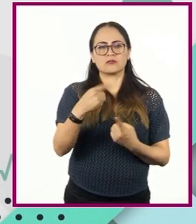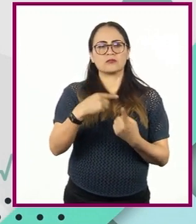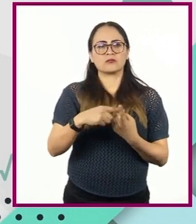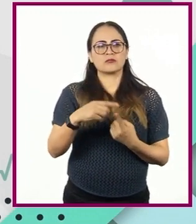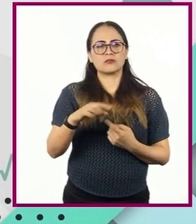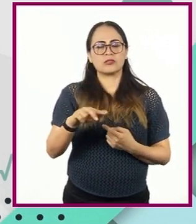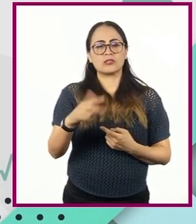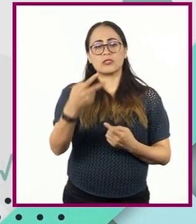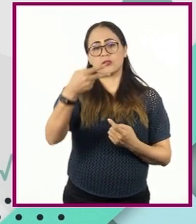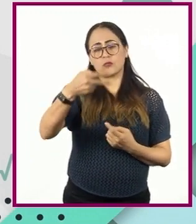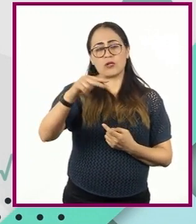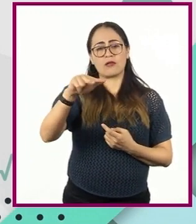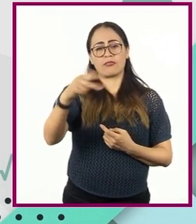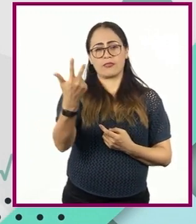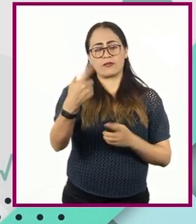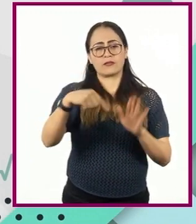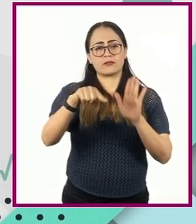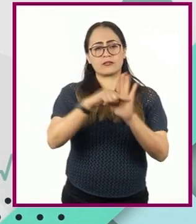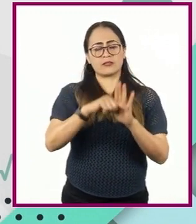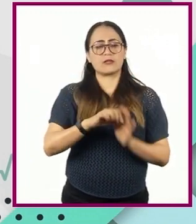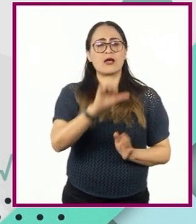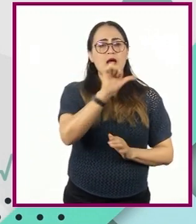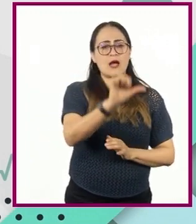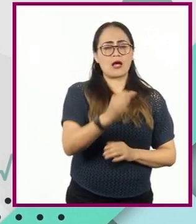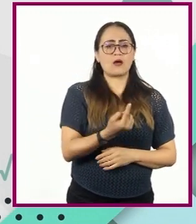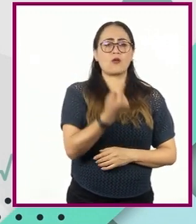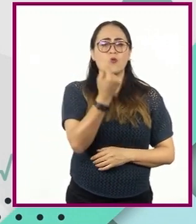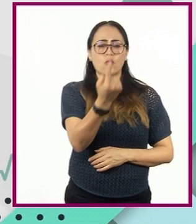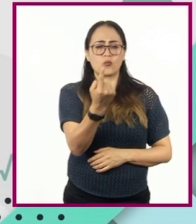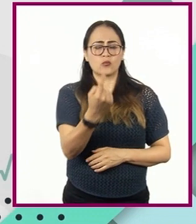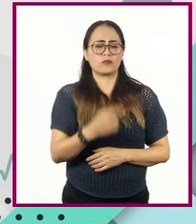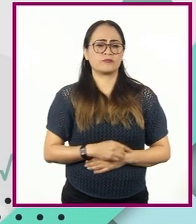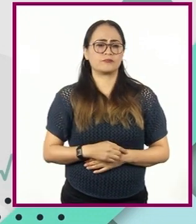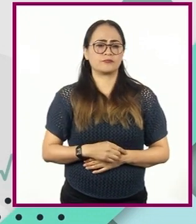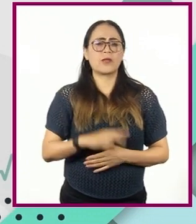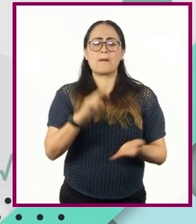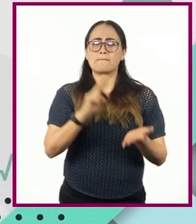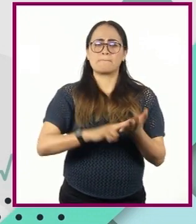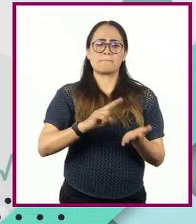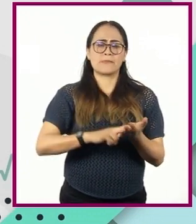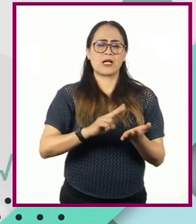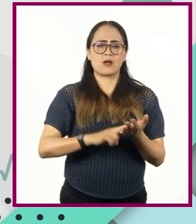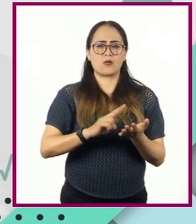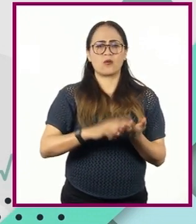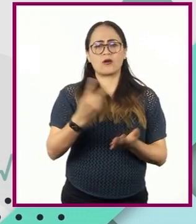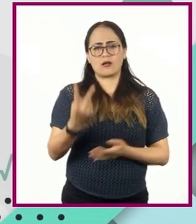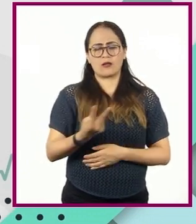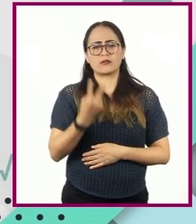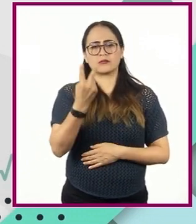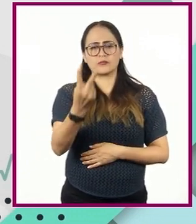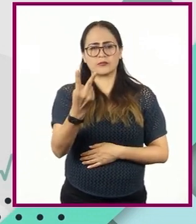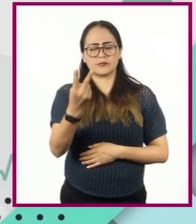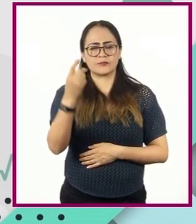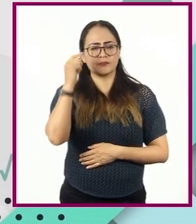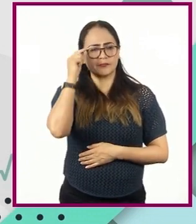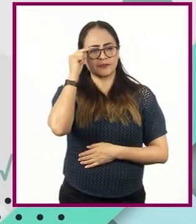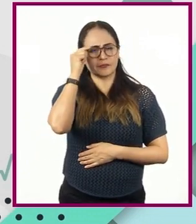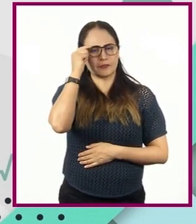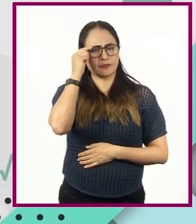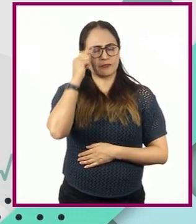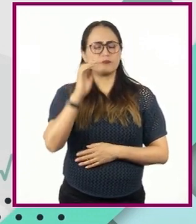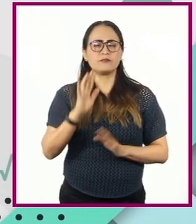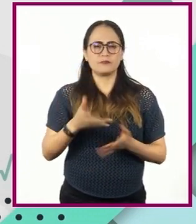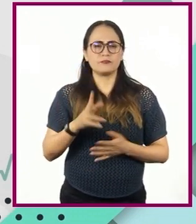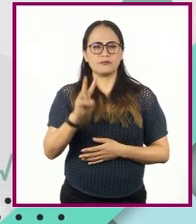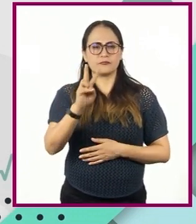a 13 negativo. En la celda A1 registramos el valor numérico del sumando de la oración numérica resuelta, que